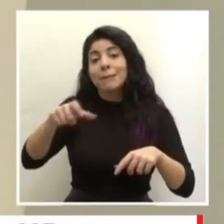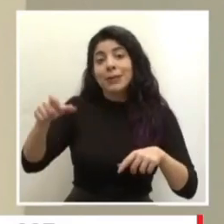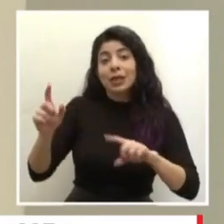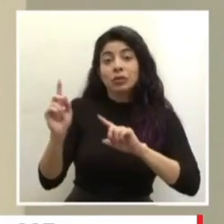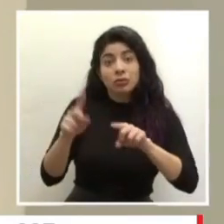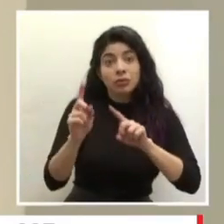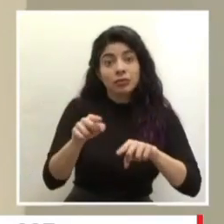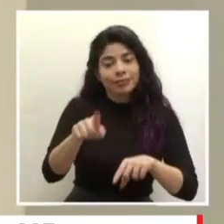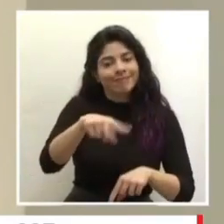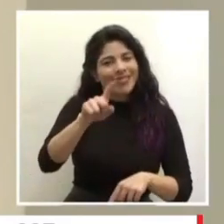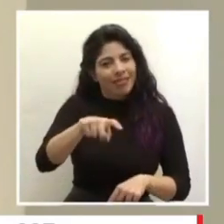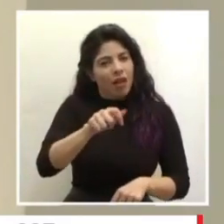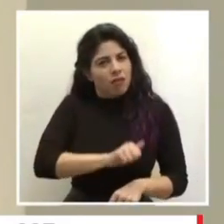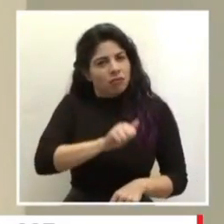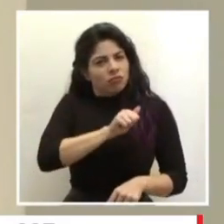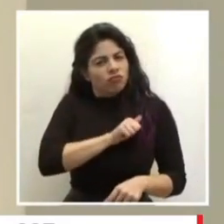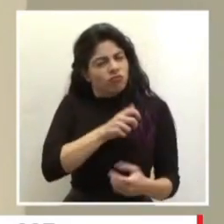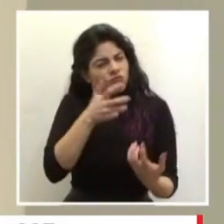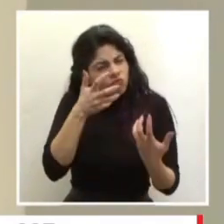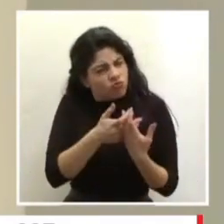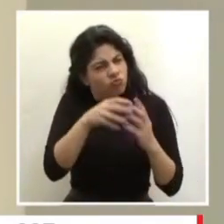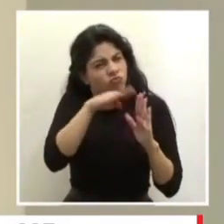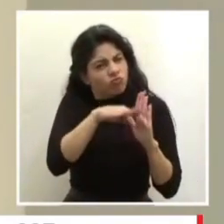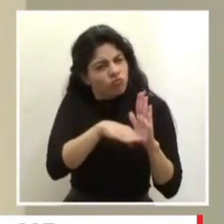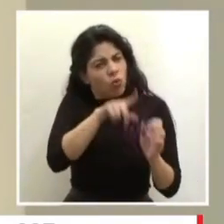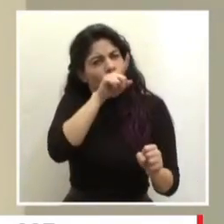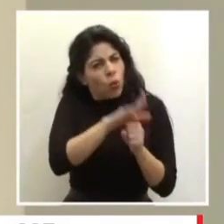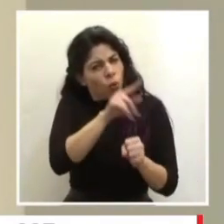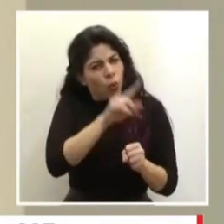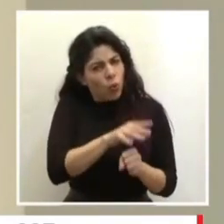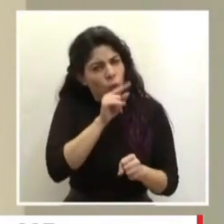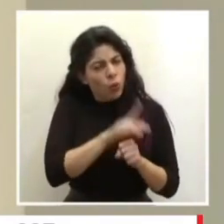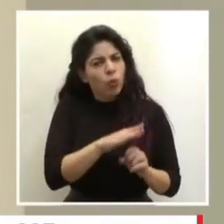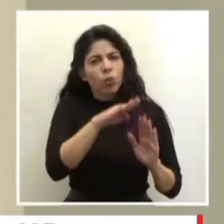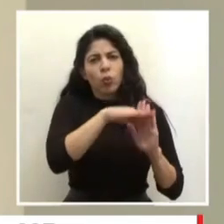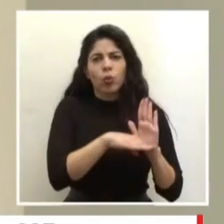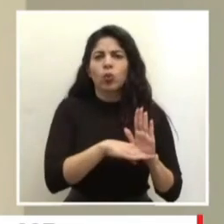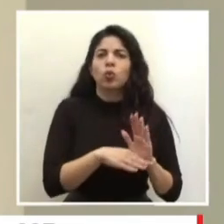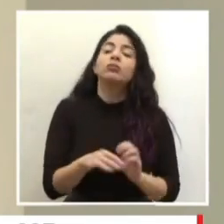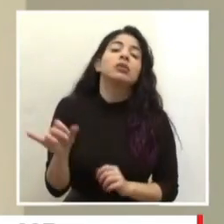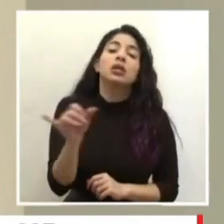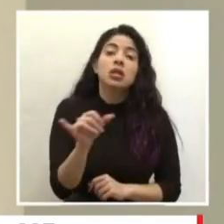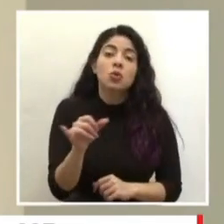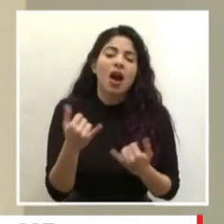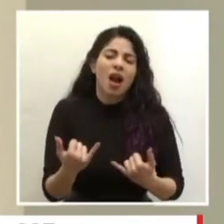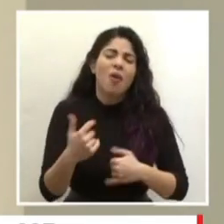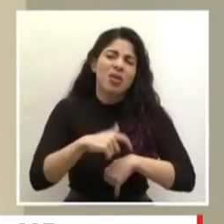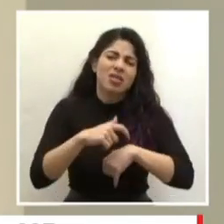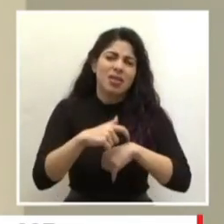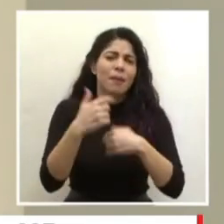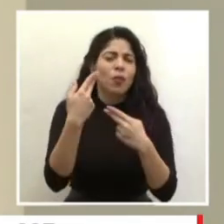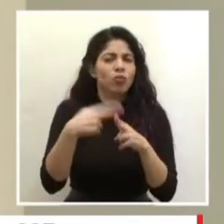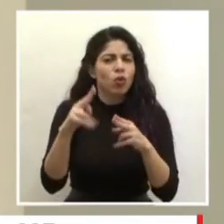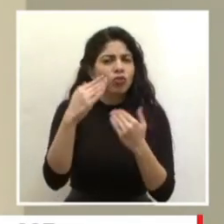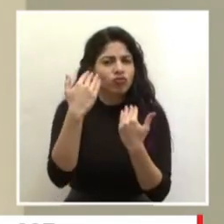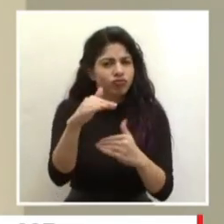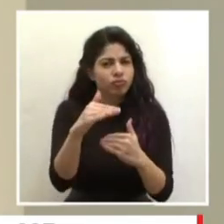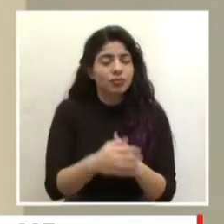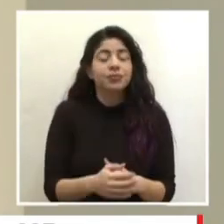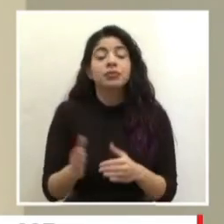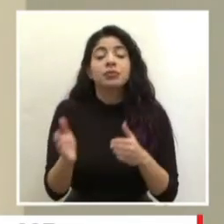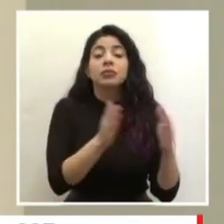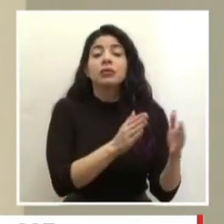comporten cumpliendo todos los protocolos indicados. Igual son tiempos limitados, recordemos. El acceso a las